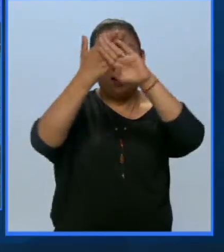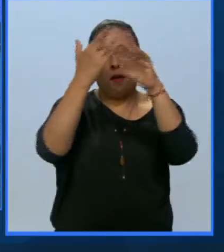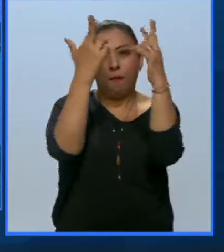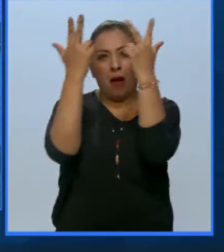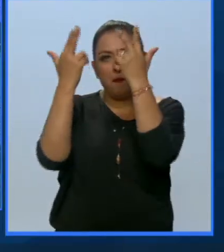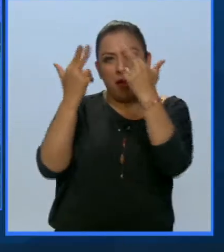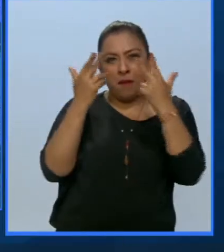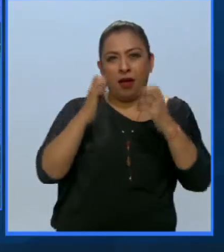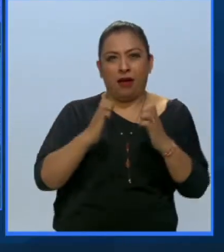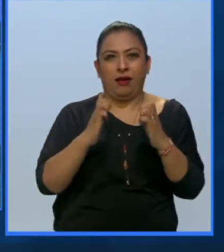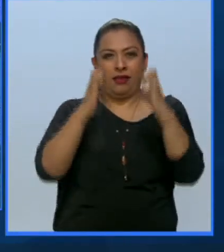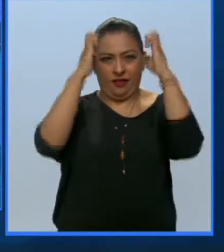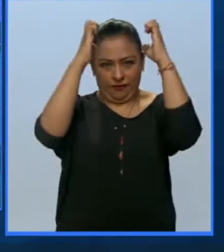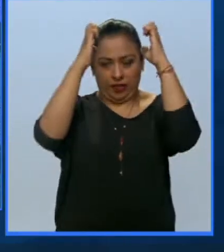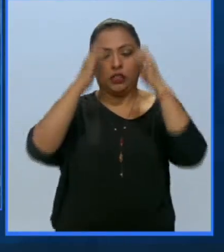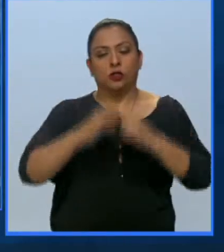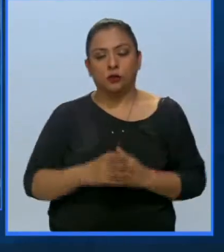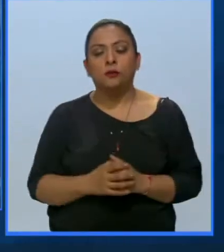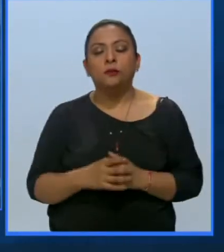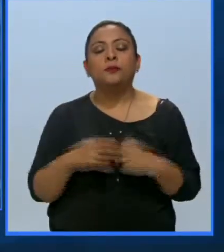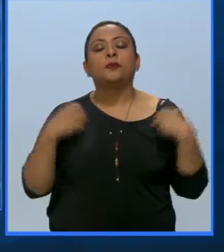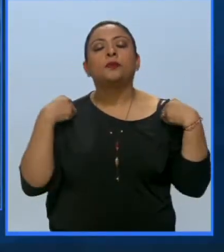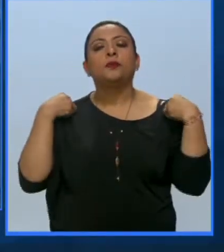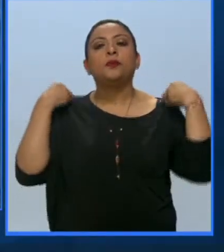destructivas para edificios mucho más altos.